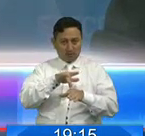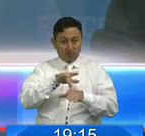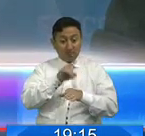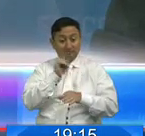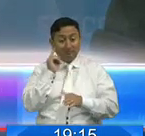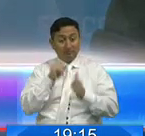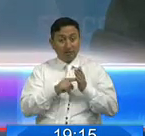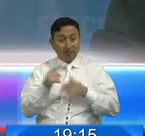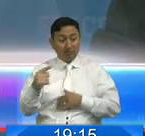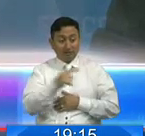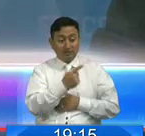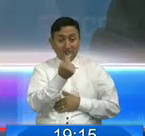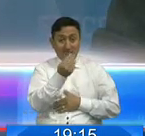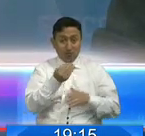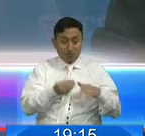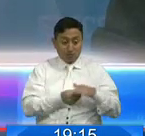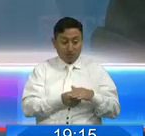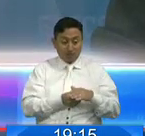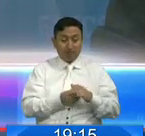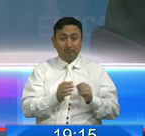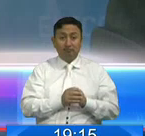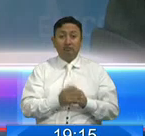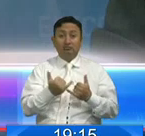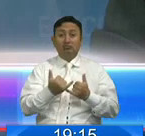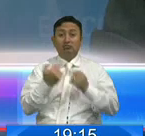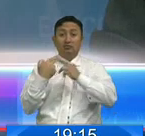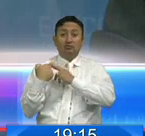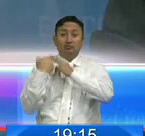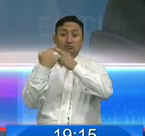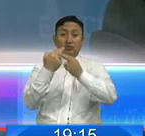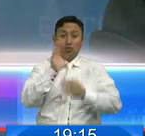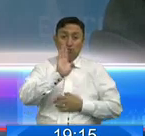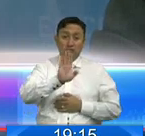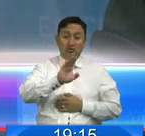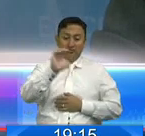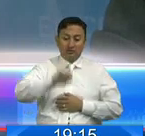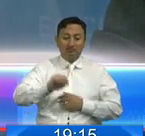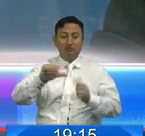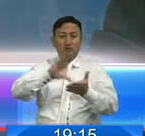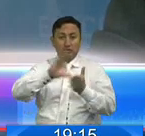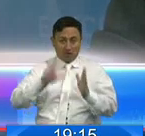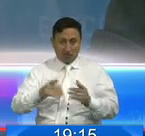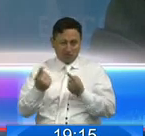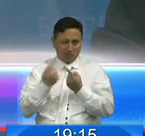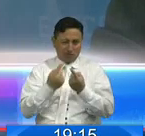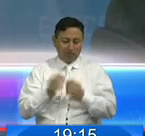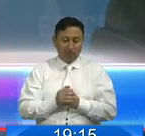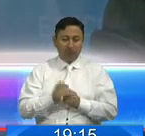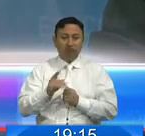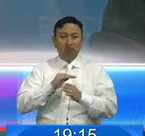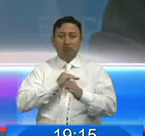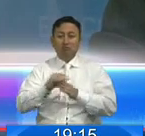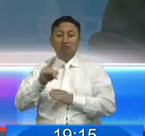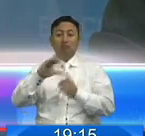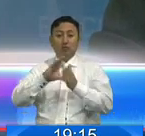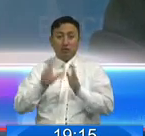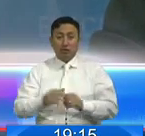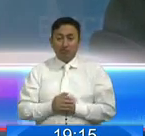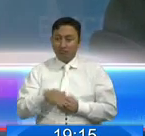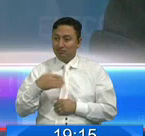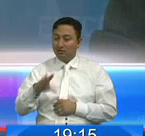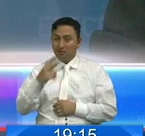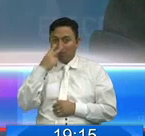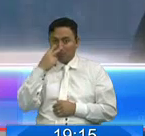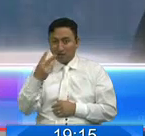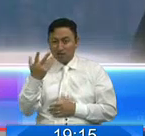que creo que ustedes, con responsabilidad, deben trabajarlo junto con la ciudadanía. Nosotros invitamos a la ciudadanía a que denuncie los casos